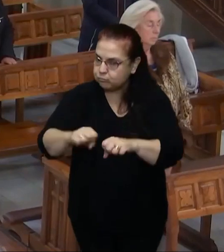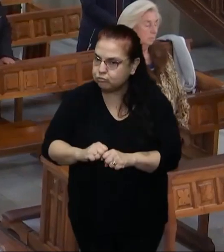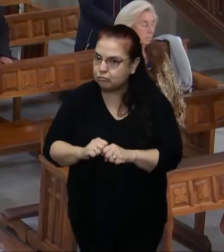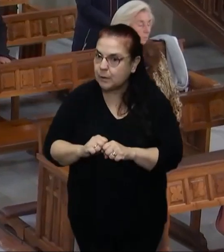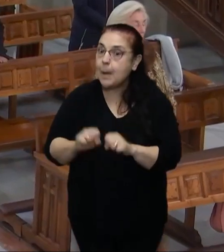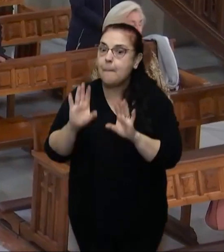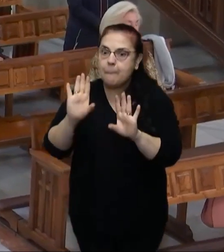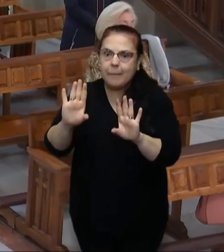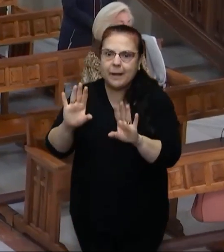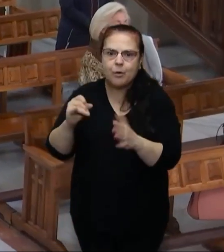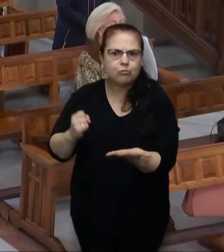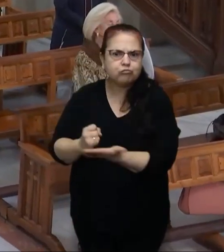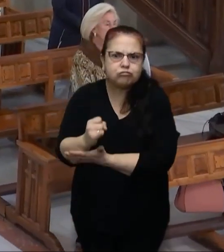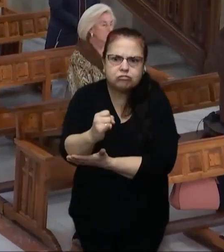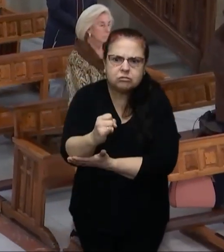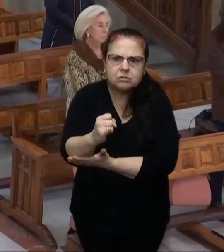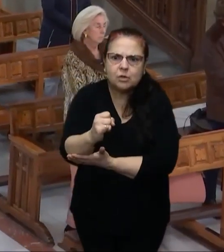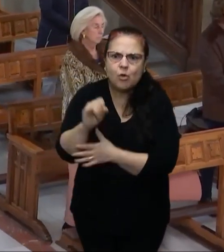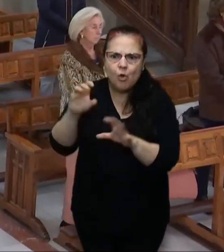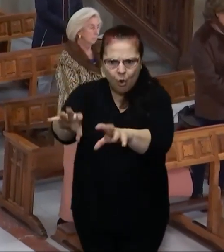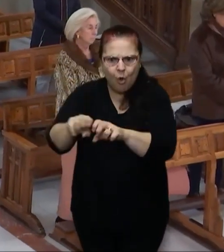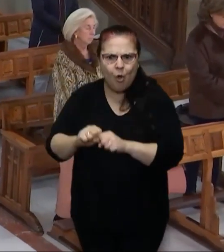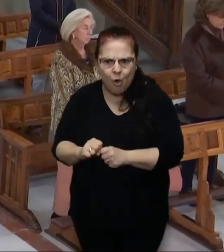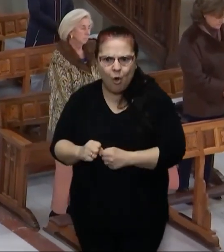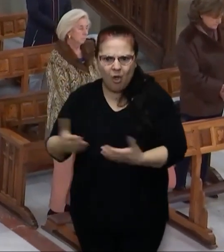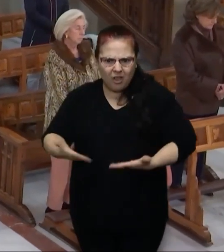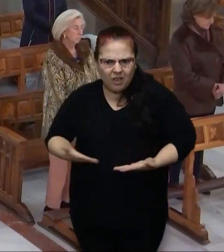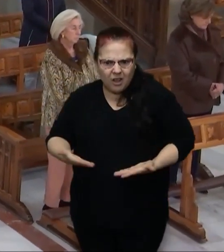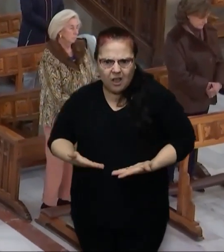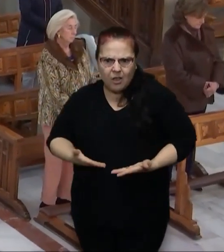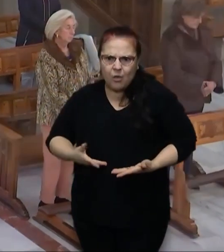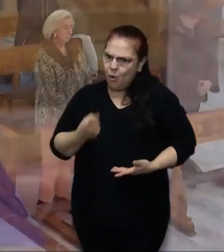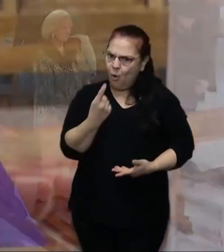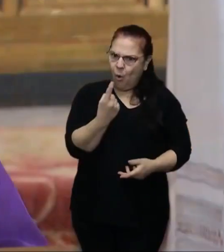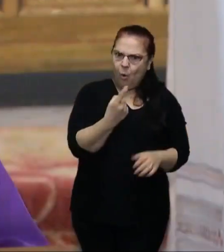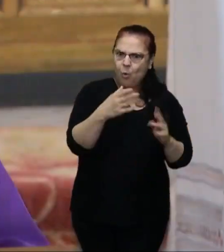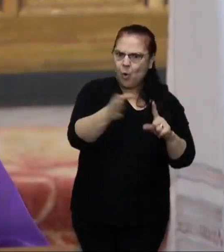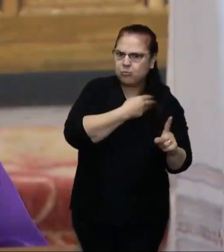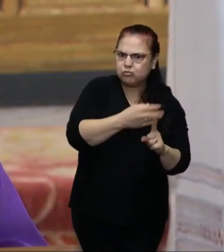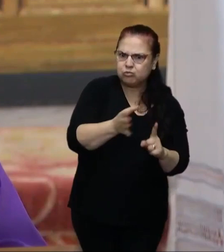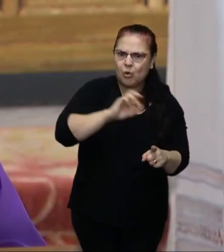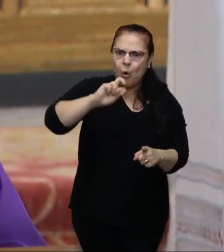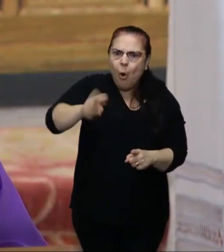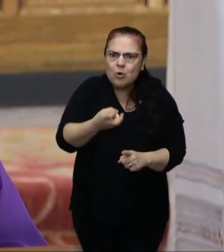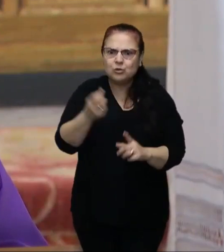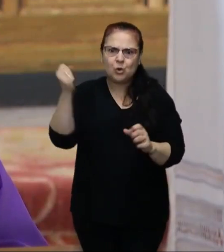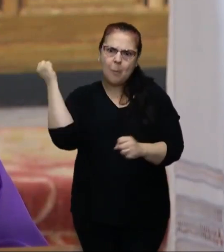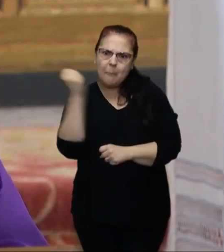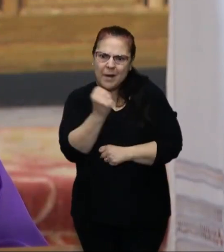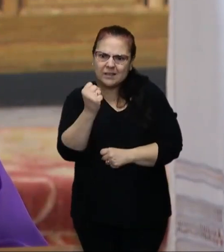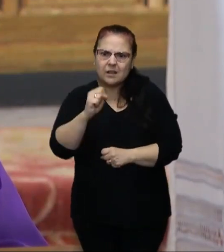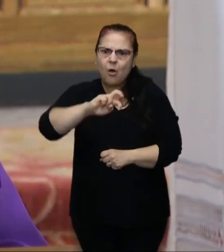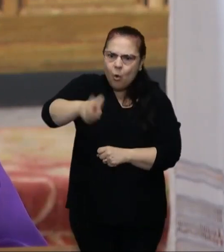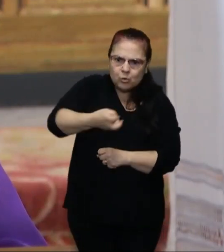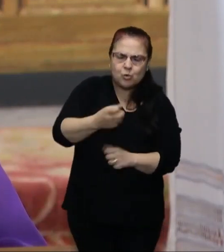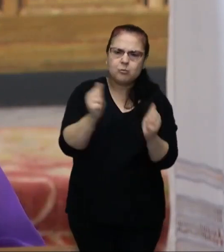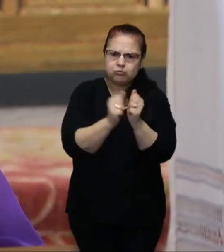labradores, agarrando a los criados, apalearon a uno, mataron a otro y a otro lo